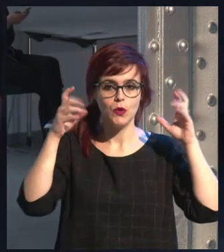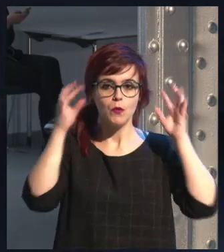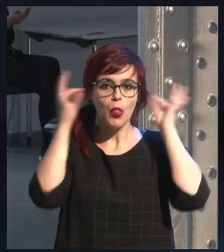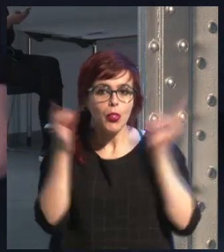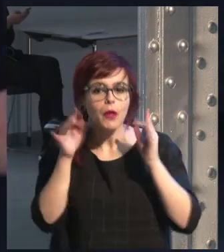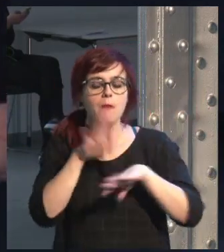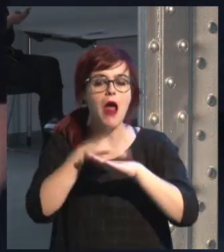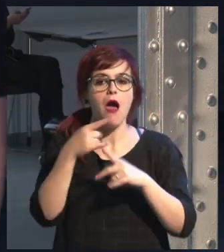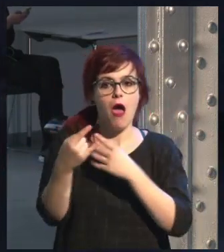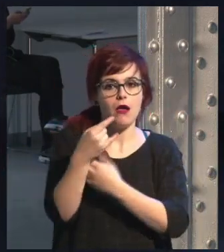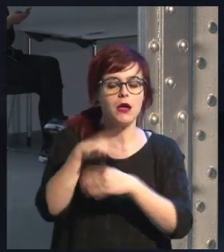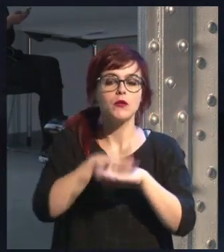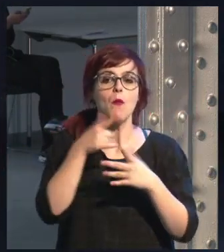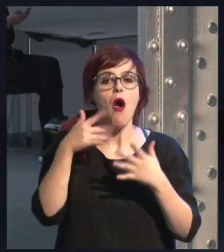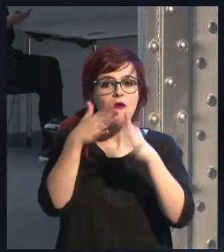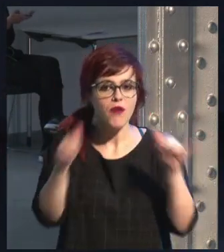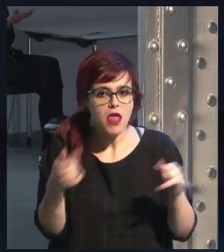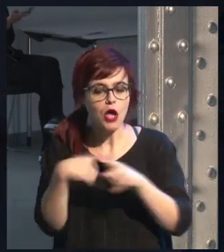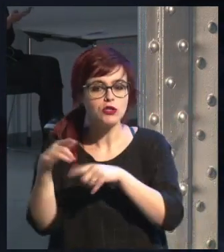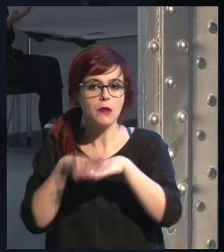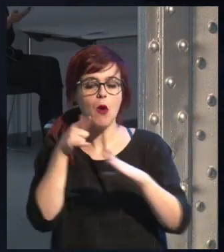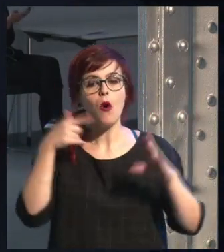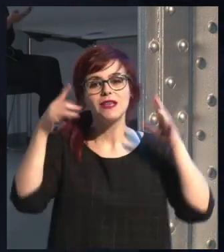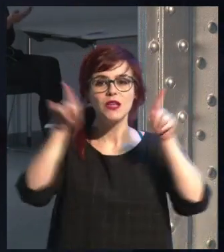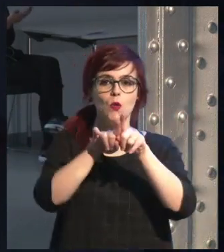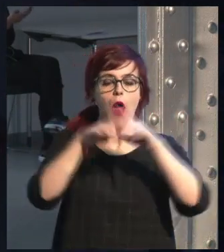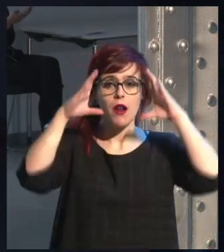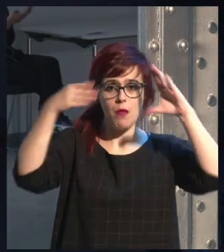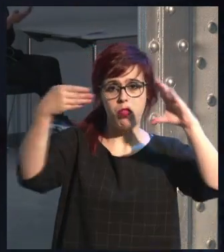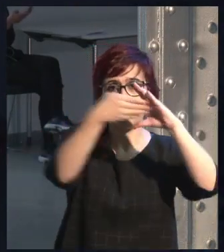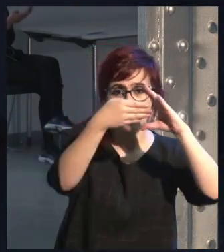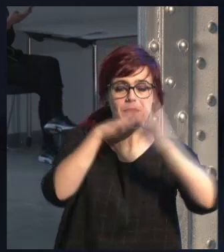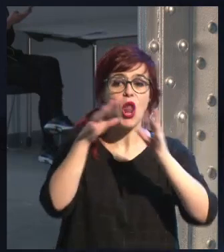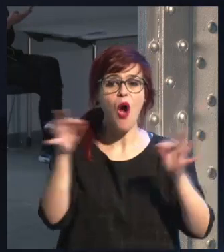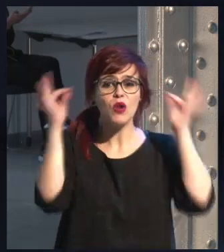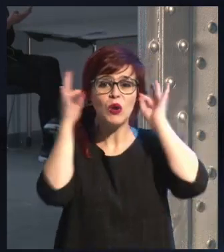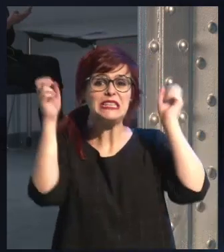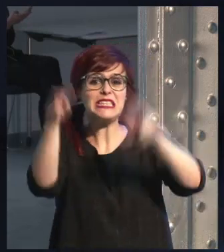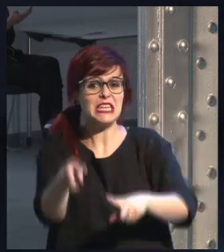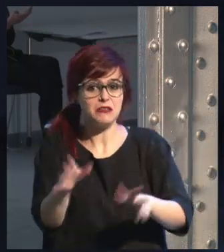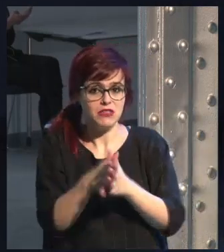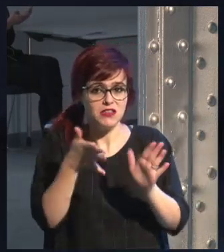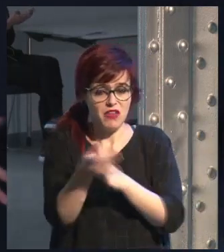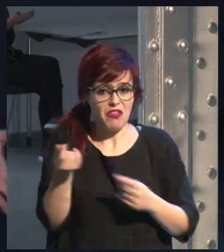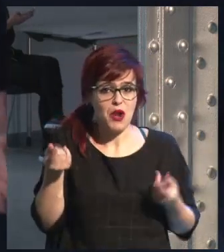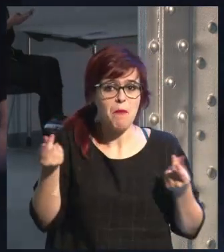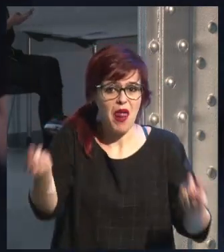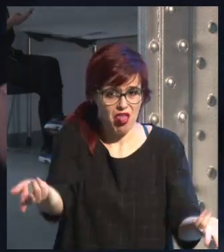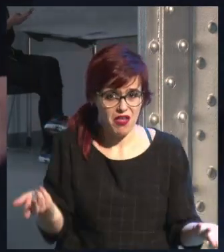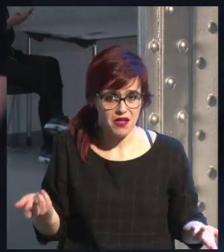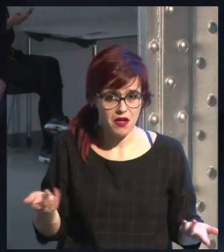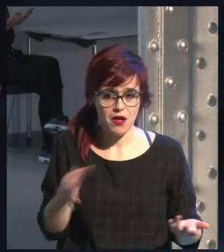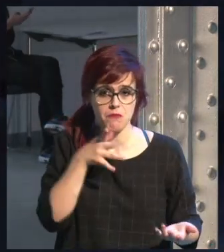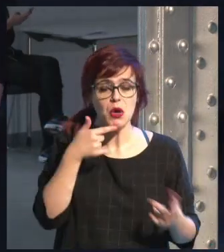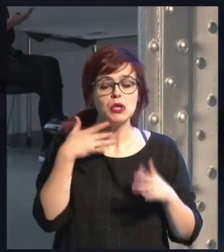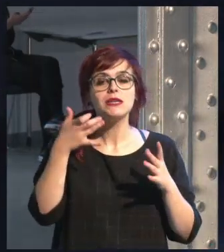muchas veces, ¿sabes?, en algunas ferias, entonces veo gafas de realidad virtual puestas sin auriculares y digo, estáis tirando el dinero, no sirve para nada, ¿no? Si